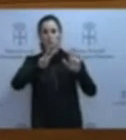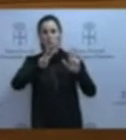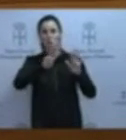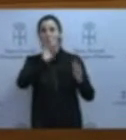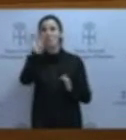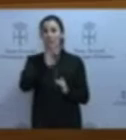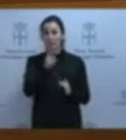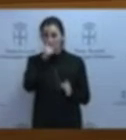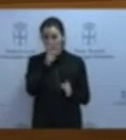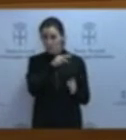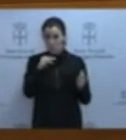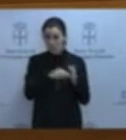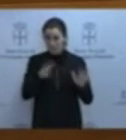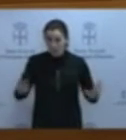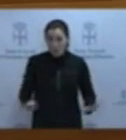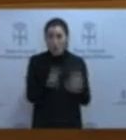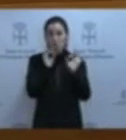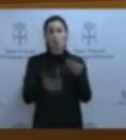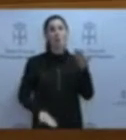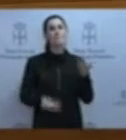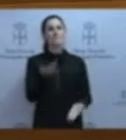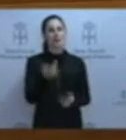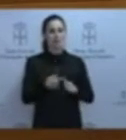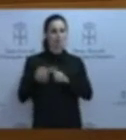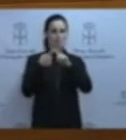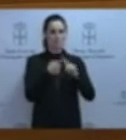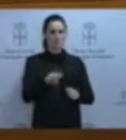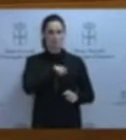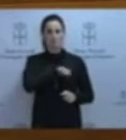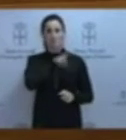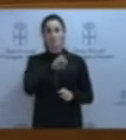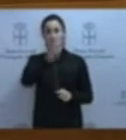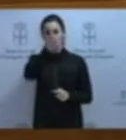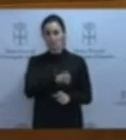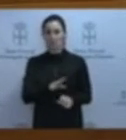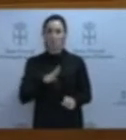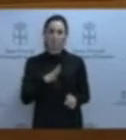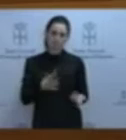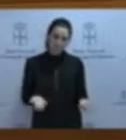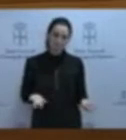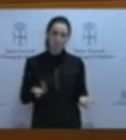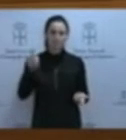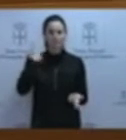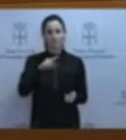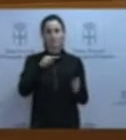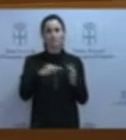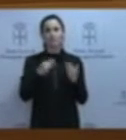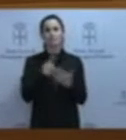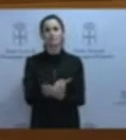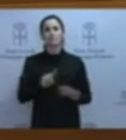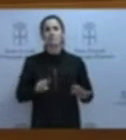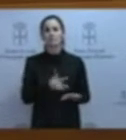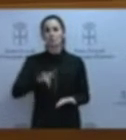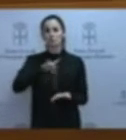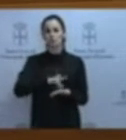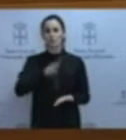28%, significativamente por encima de la media del país, que era del 20%? ¿Saben que en el 2016